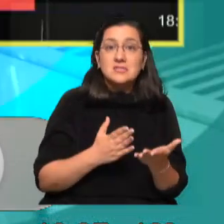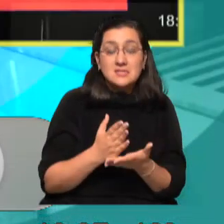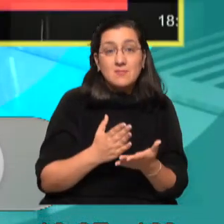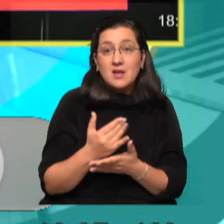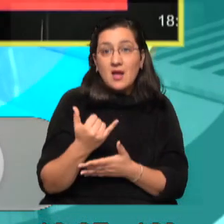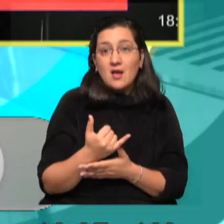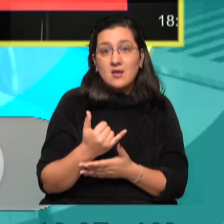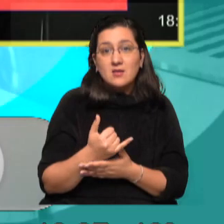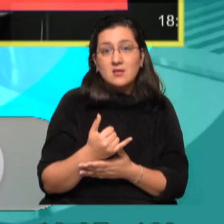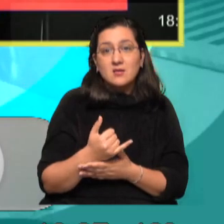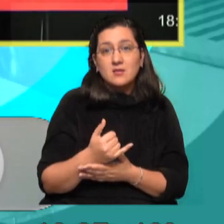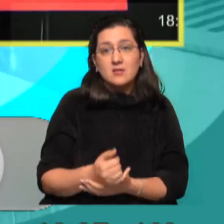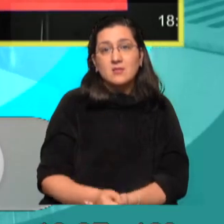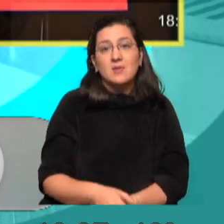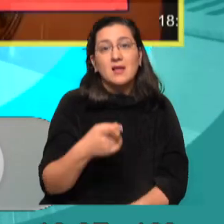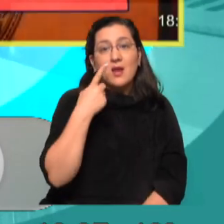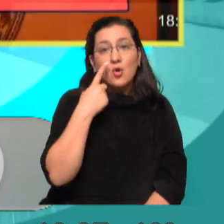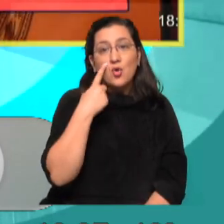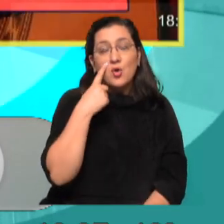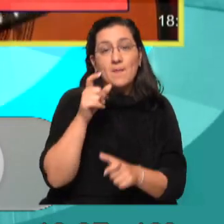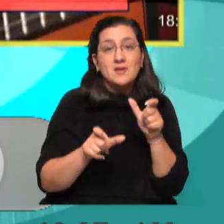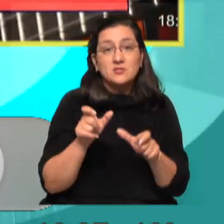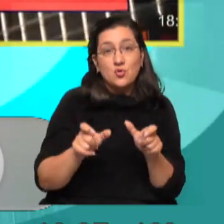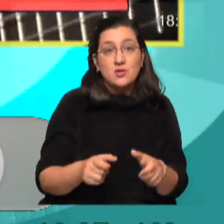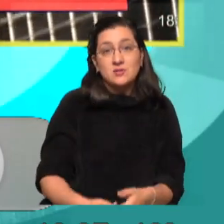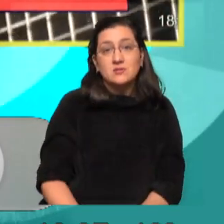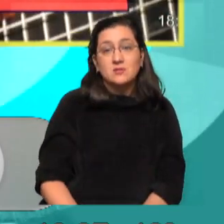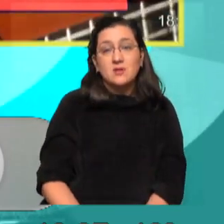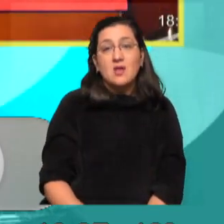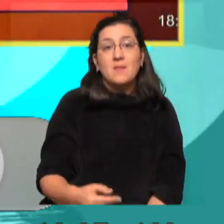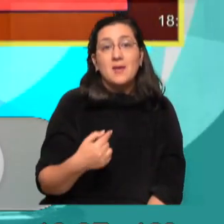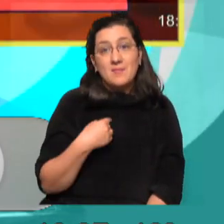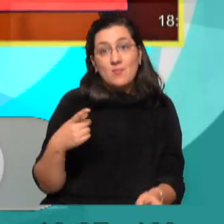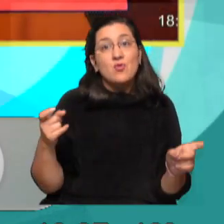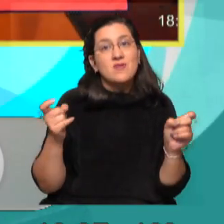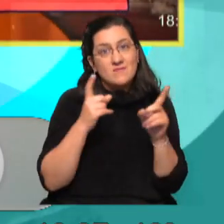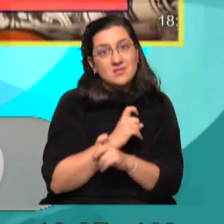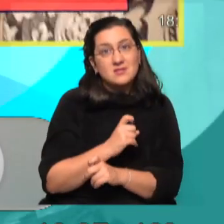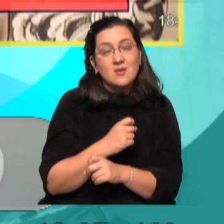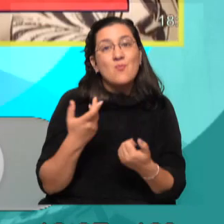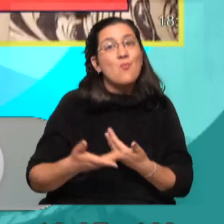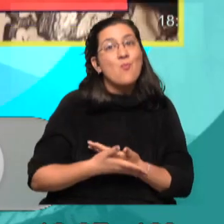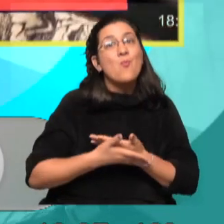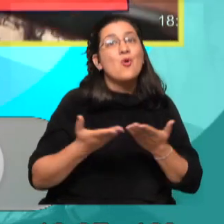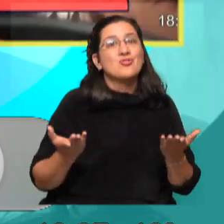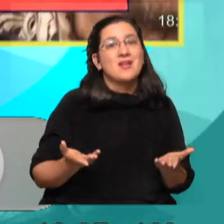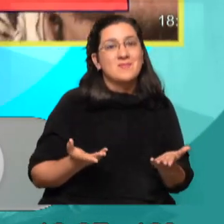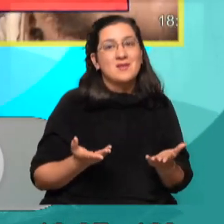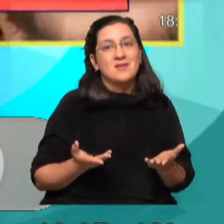de que la obra de uno la conozca gente, también como que a mí me cuesta mucho como mostrarme como, no sé,